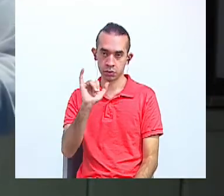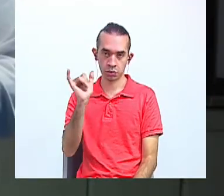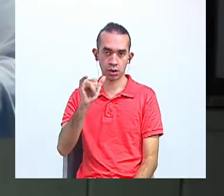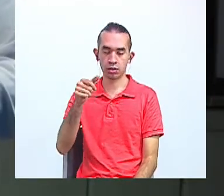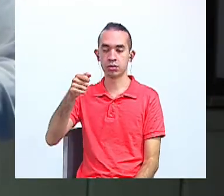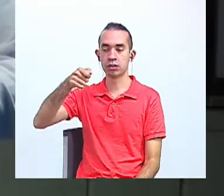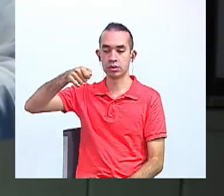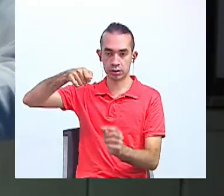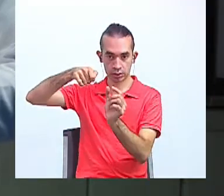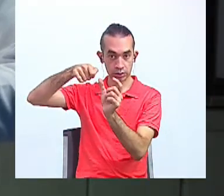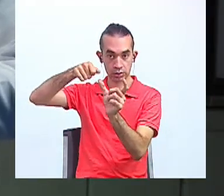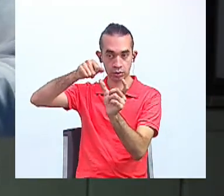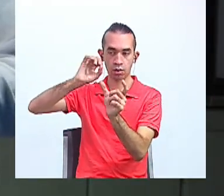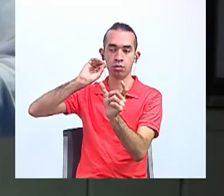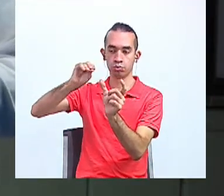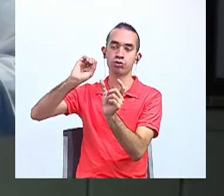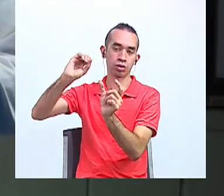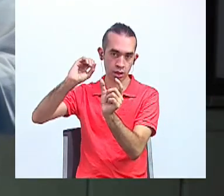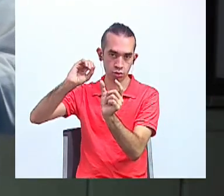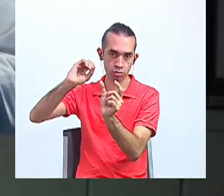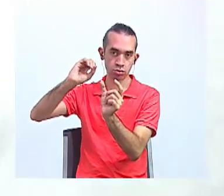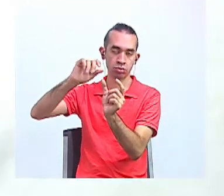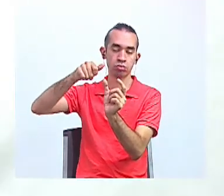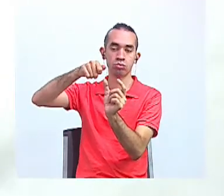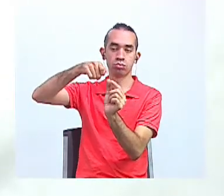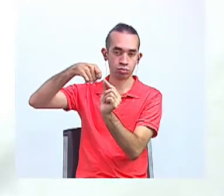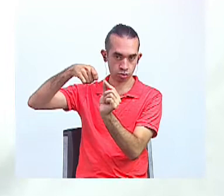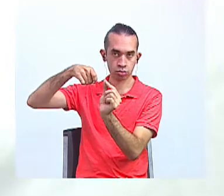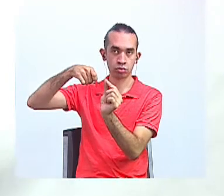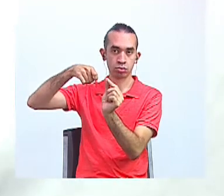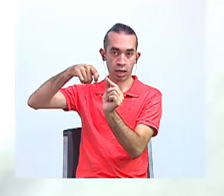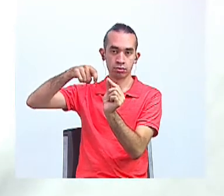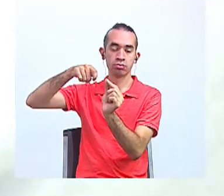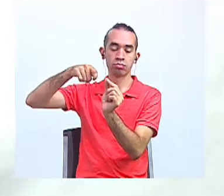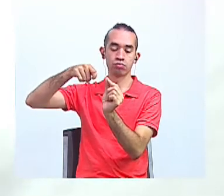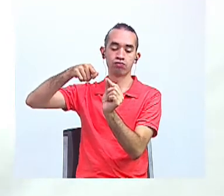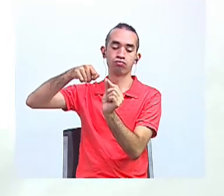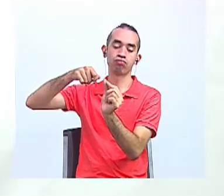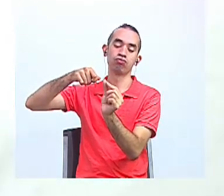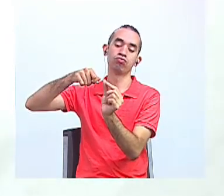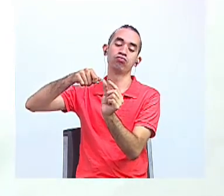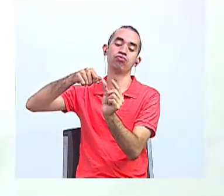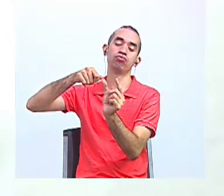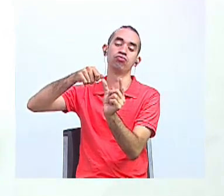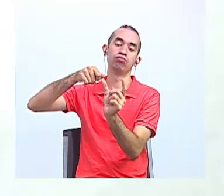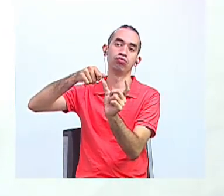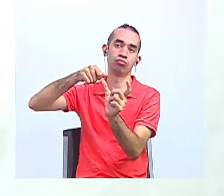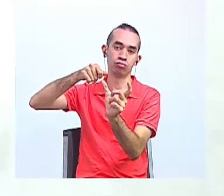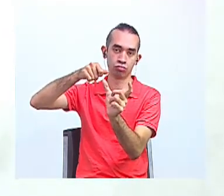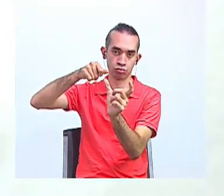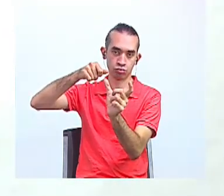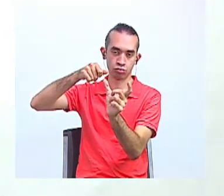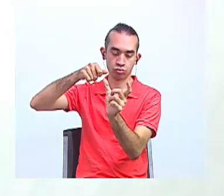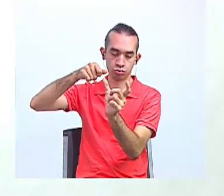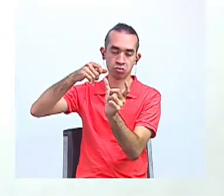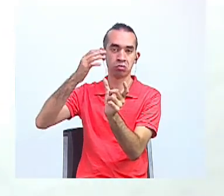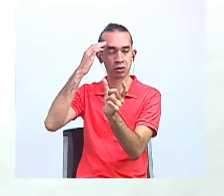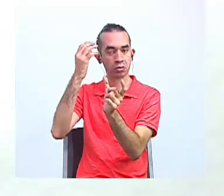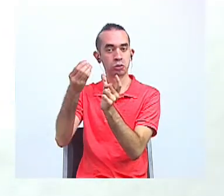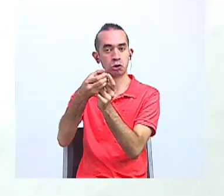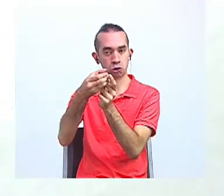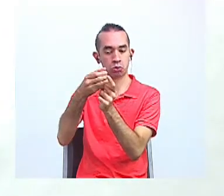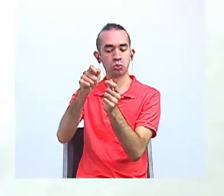vernier, lo llevamos a cero, cerramos y abrimos, y nuevamente determinamos su